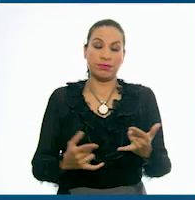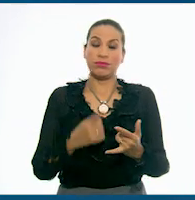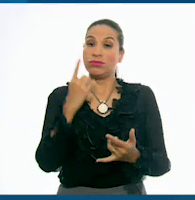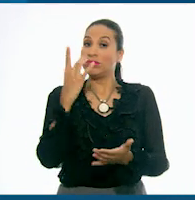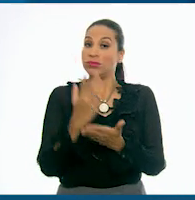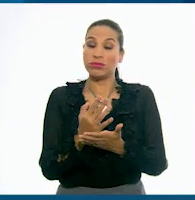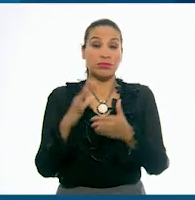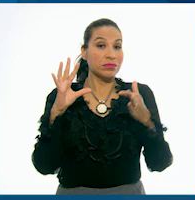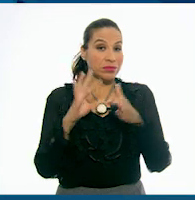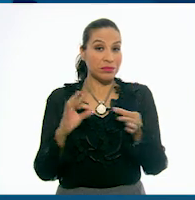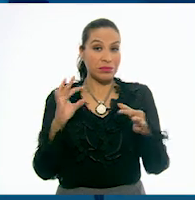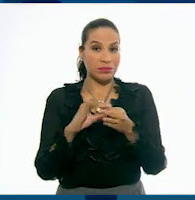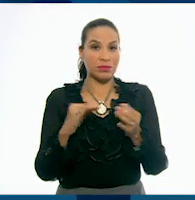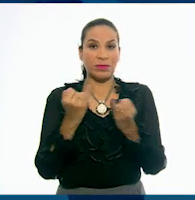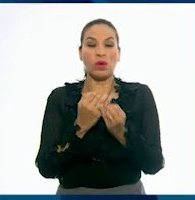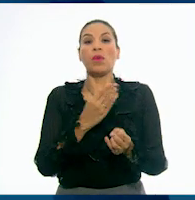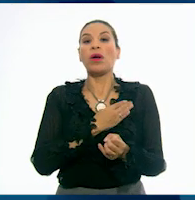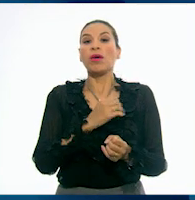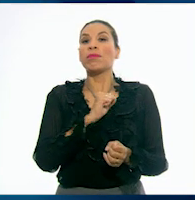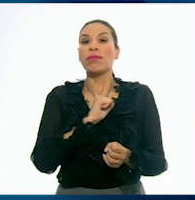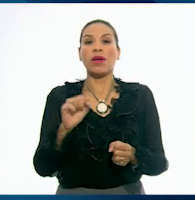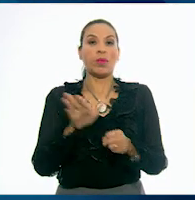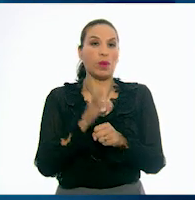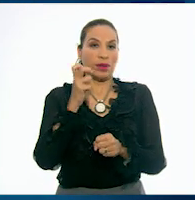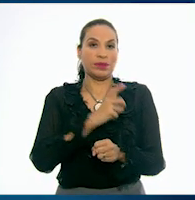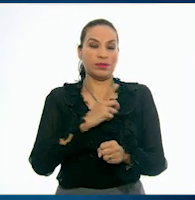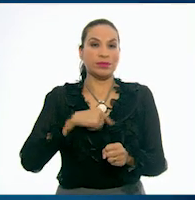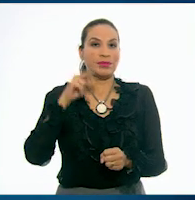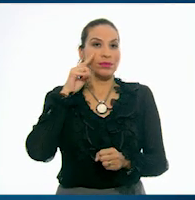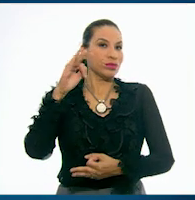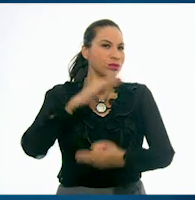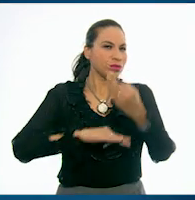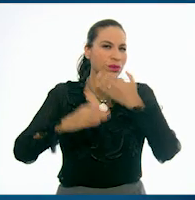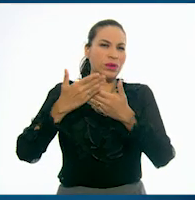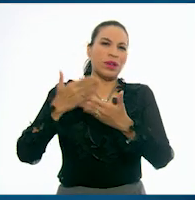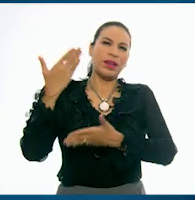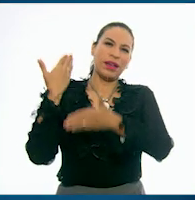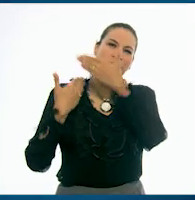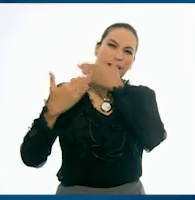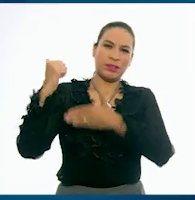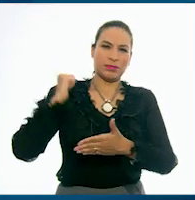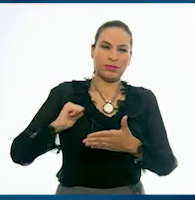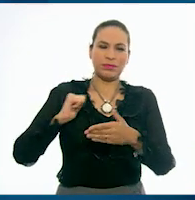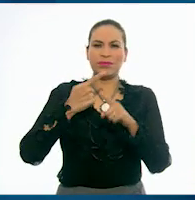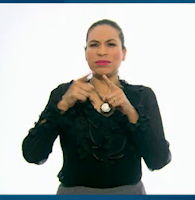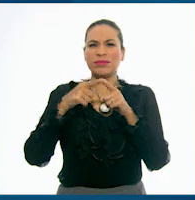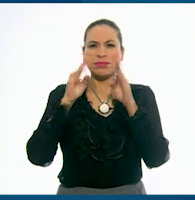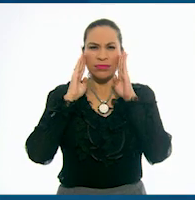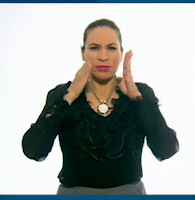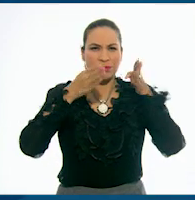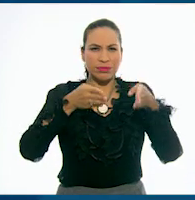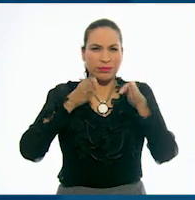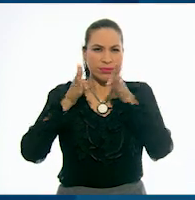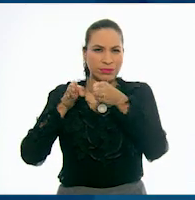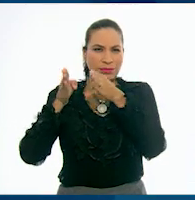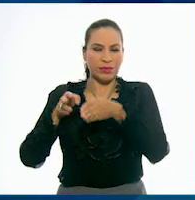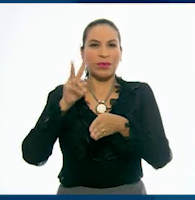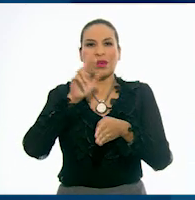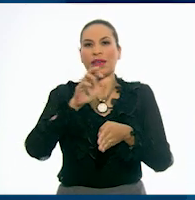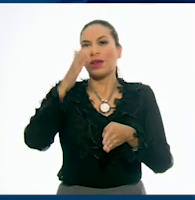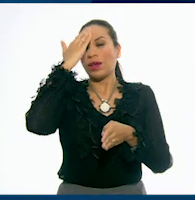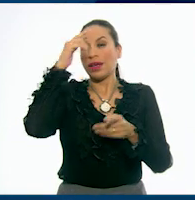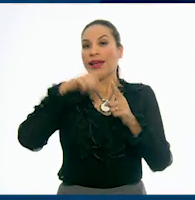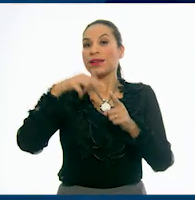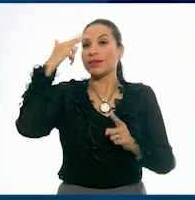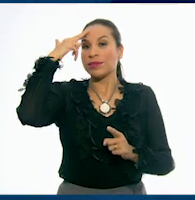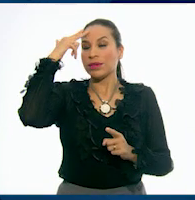un simple cuento de malos y buenos. Por eso hay que mirar todo el pasado desde diferentes enfoques y tenemos que reconocer que